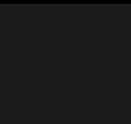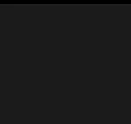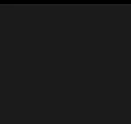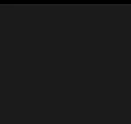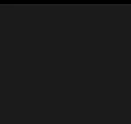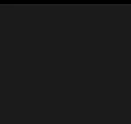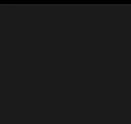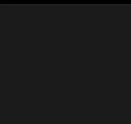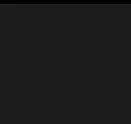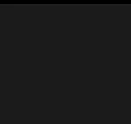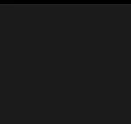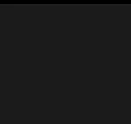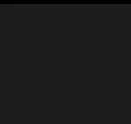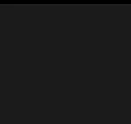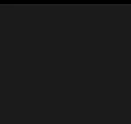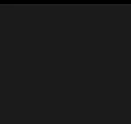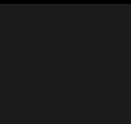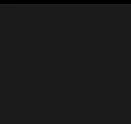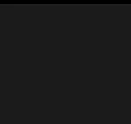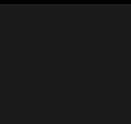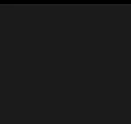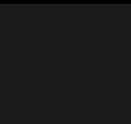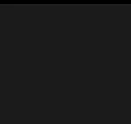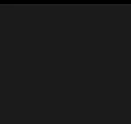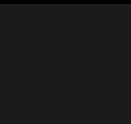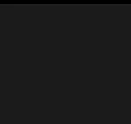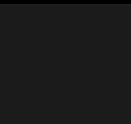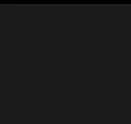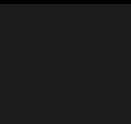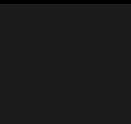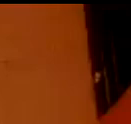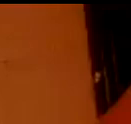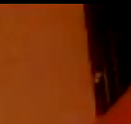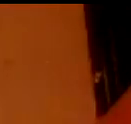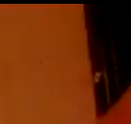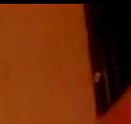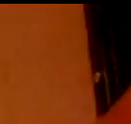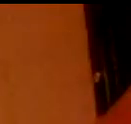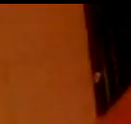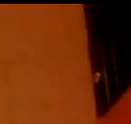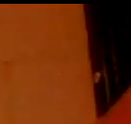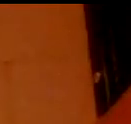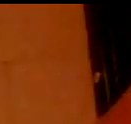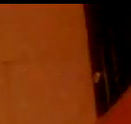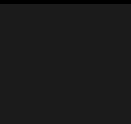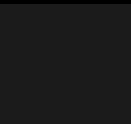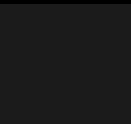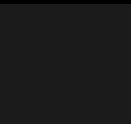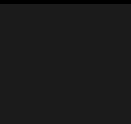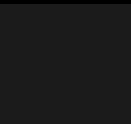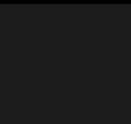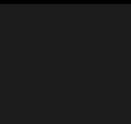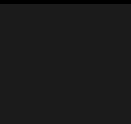Gracias. Muchas gracias. Muchas gracias. Para la próxima semana, Silver. Muchas gracias. Revisar. Gracias, buena tarde.